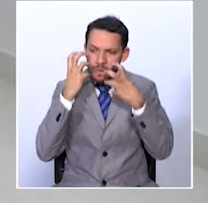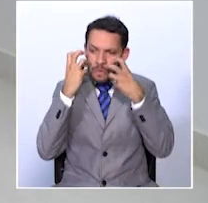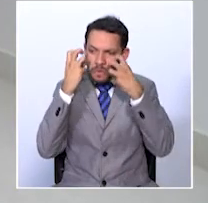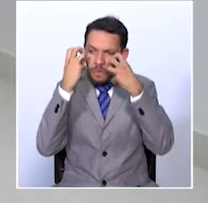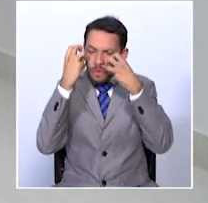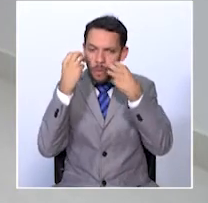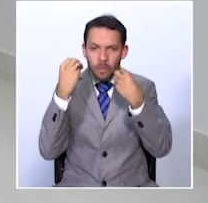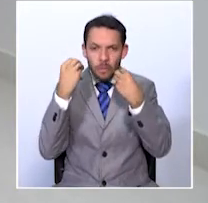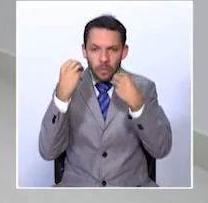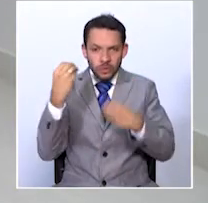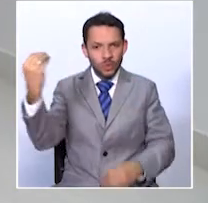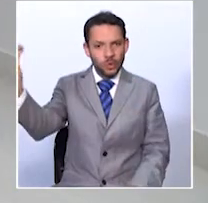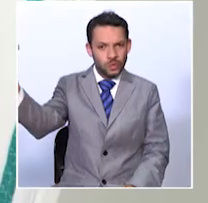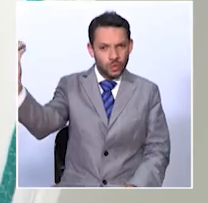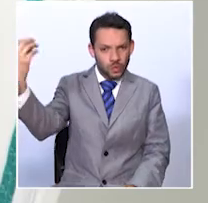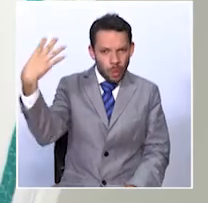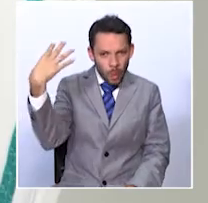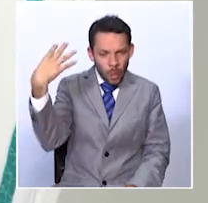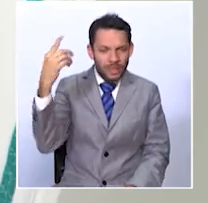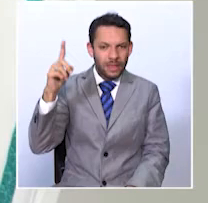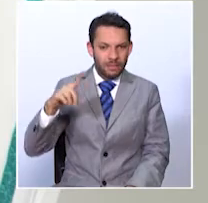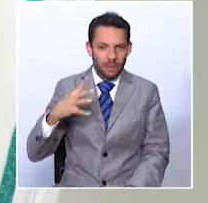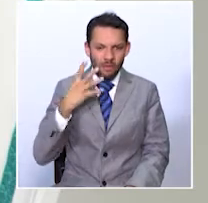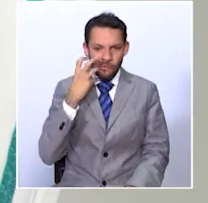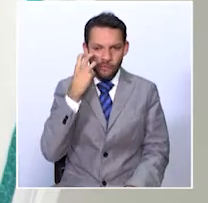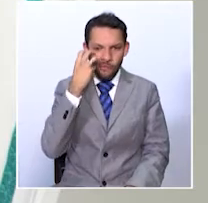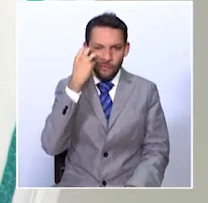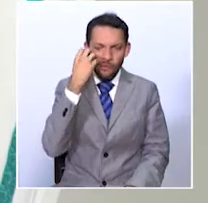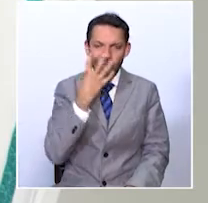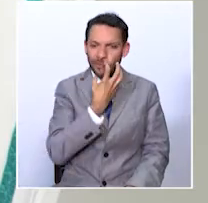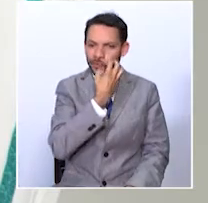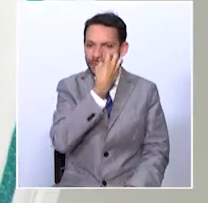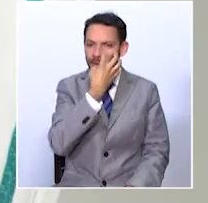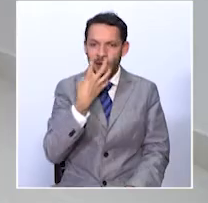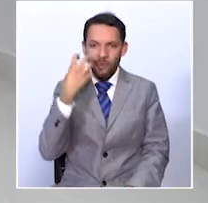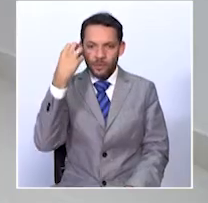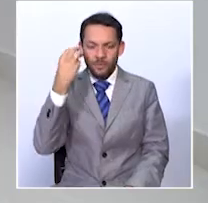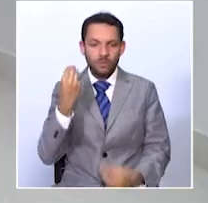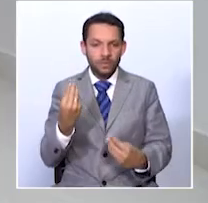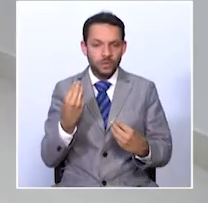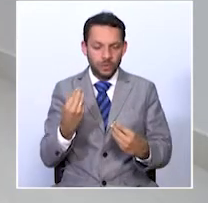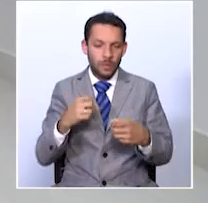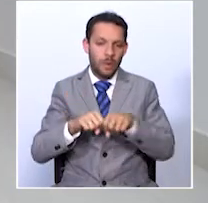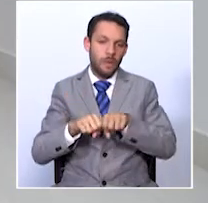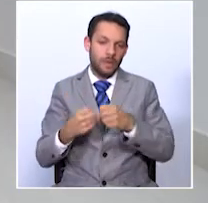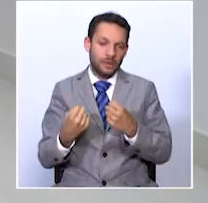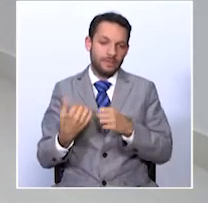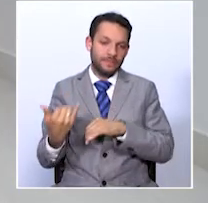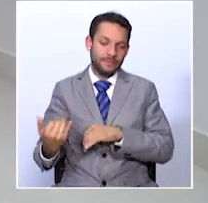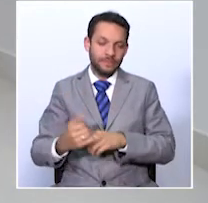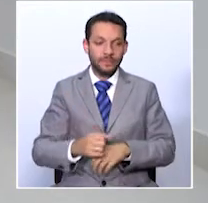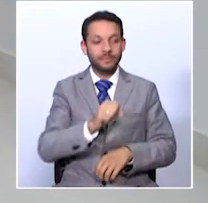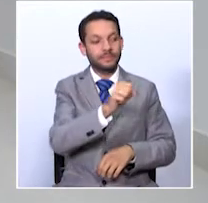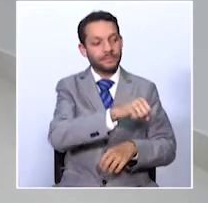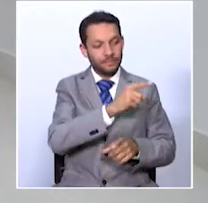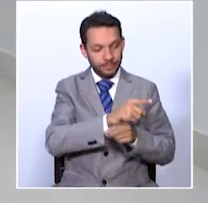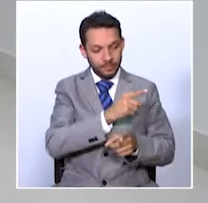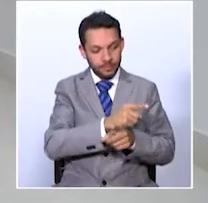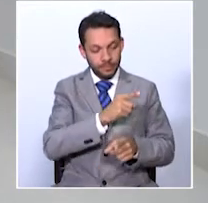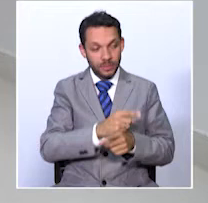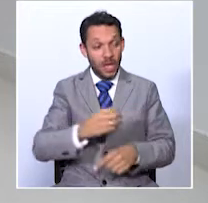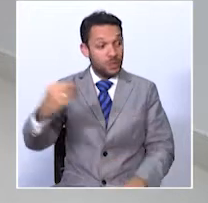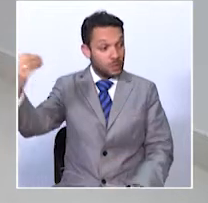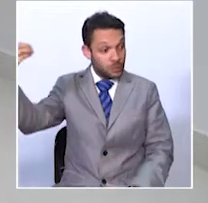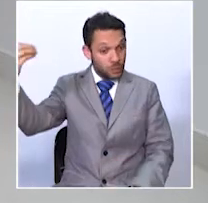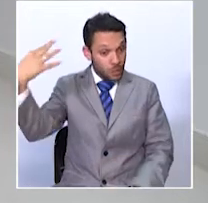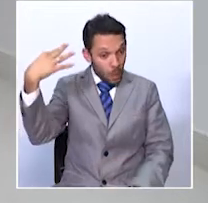de envejecimiento de tal manera que lo marca únicamente en las partes expuestas. Sí, el sol es